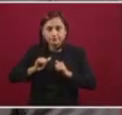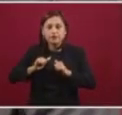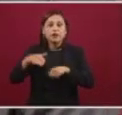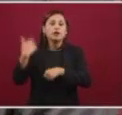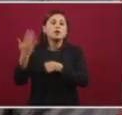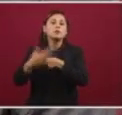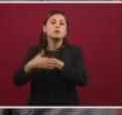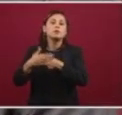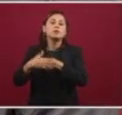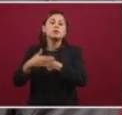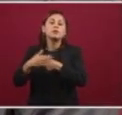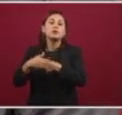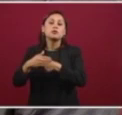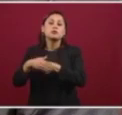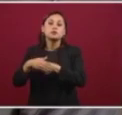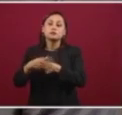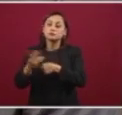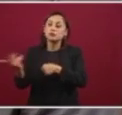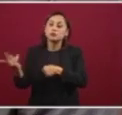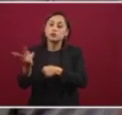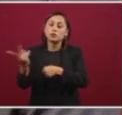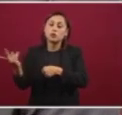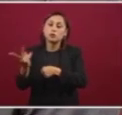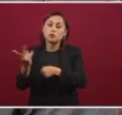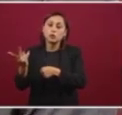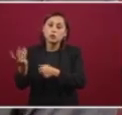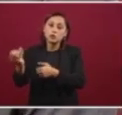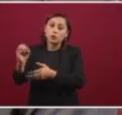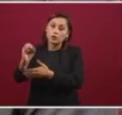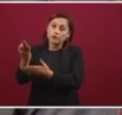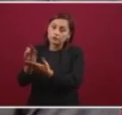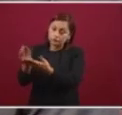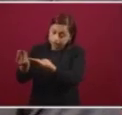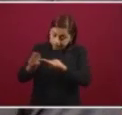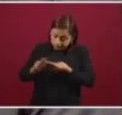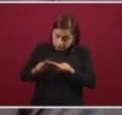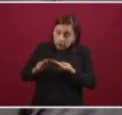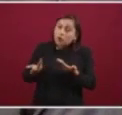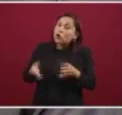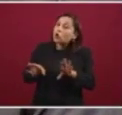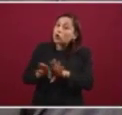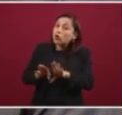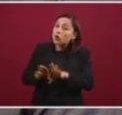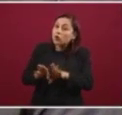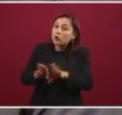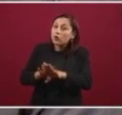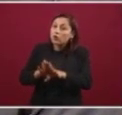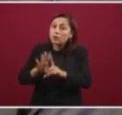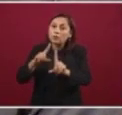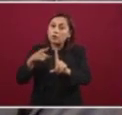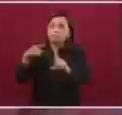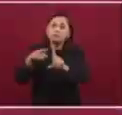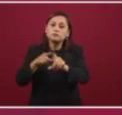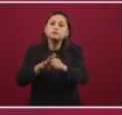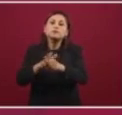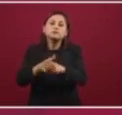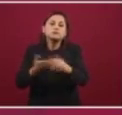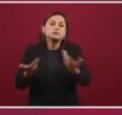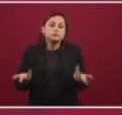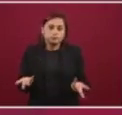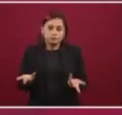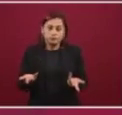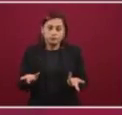presenten un plan parecido, similar, en este caso, y darle